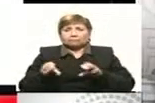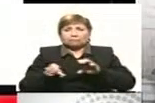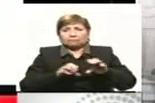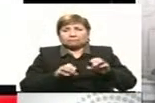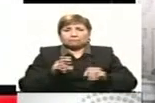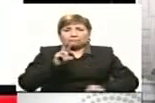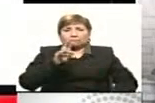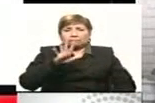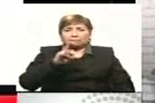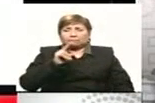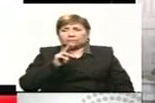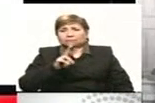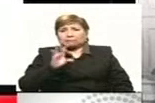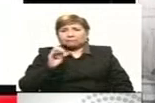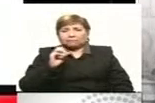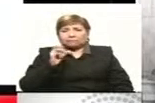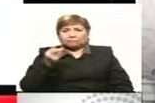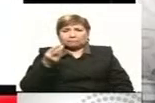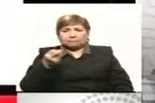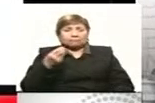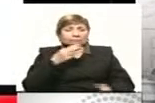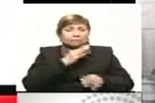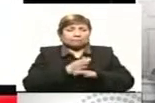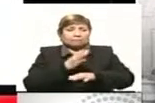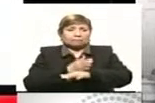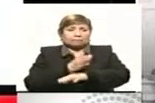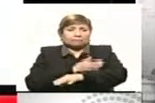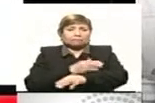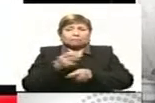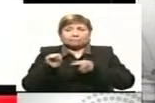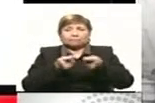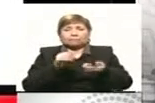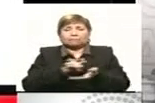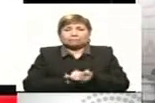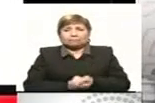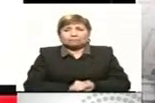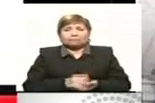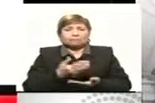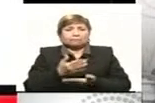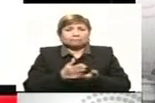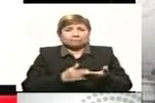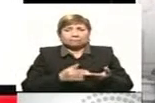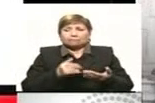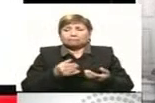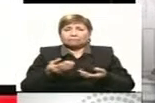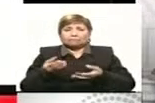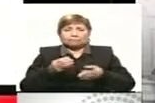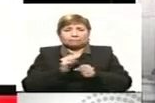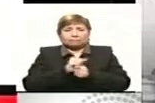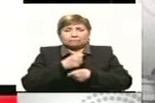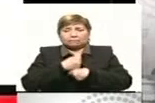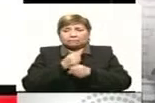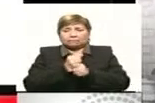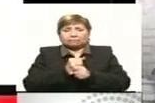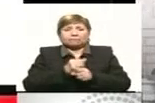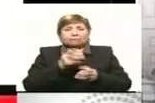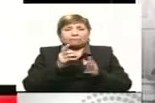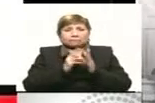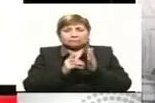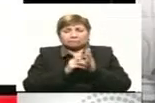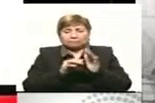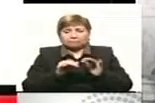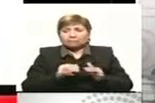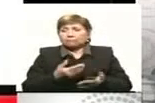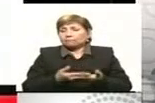que es la 25-22012, que es mejora de la administración financiera del sector público a través de la transformación digital, que